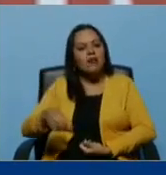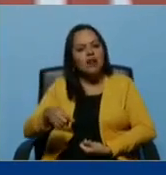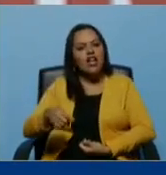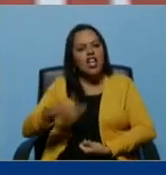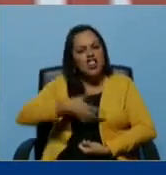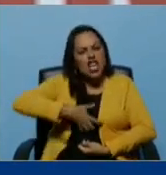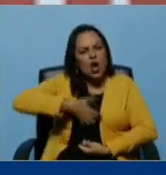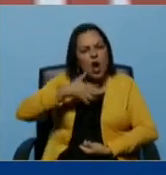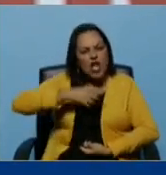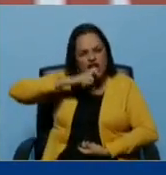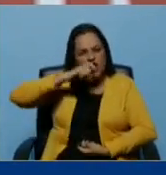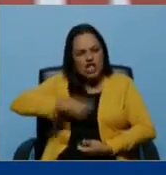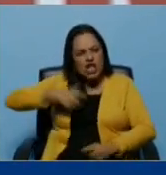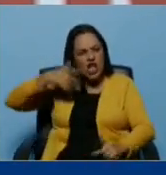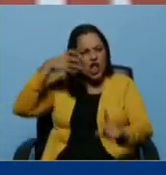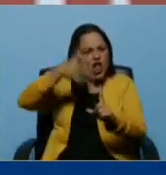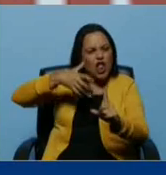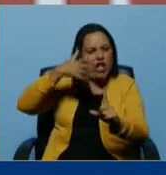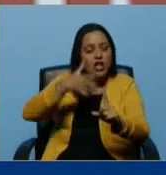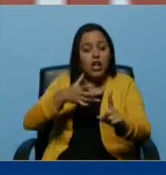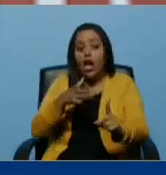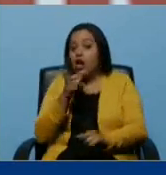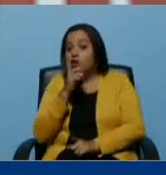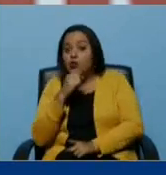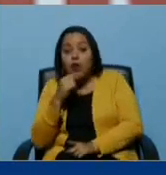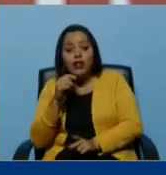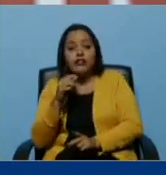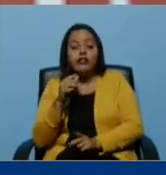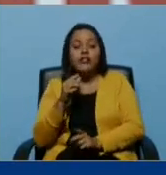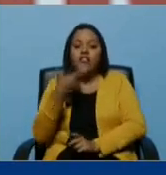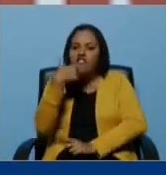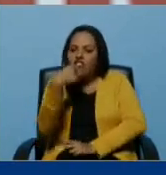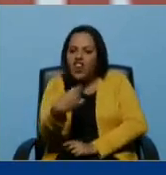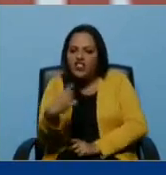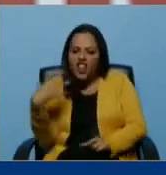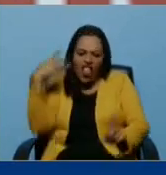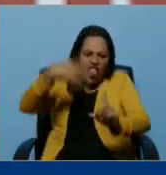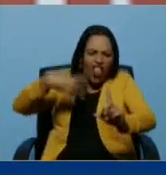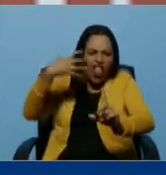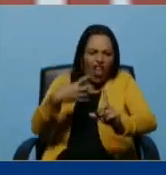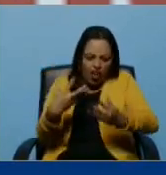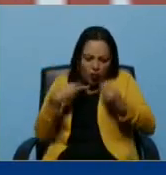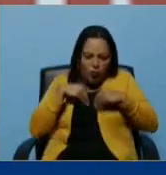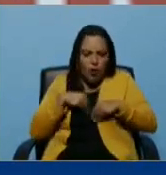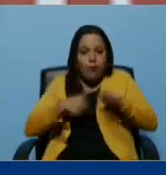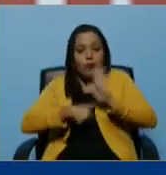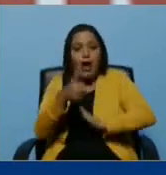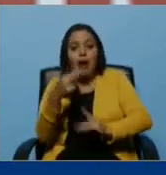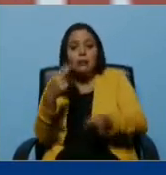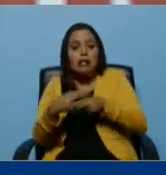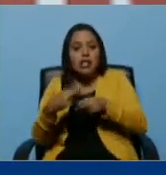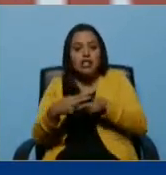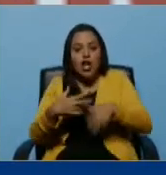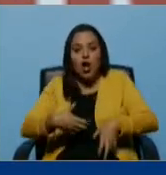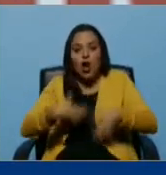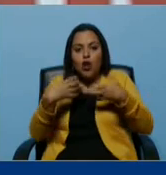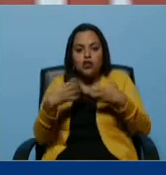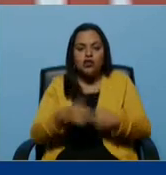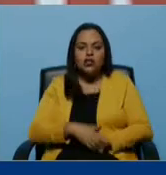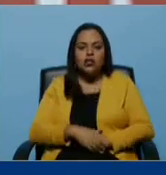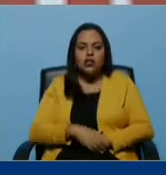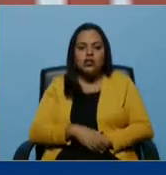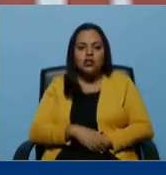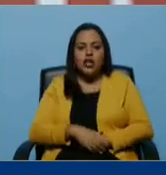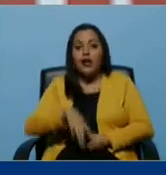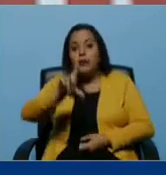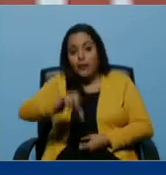de fascismo, que no sea tan sencillo que inoculen a la población con virus mucho más peligroso que el COVID-19